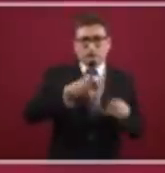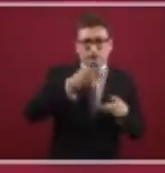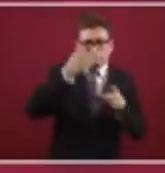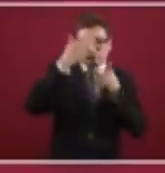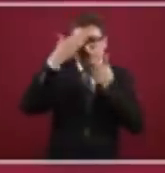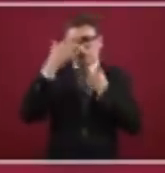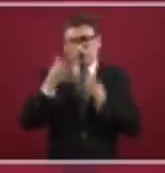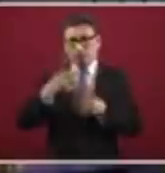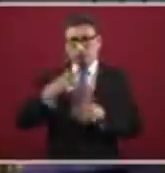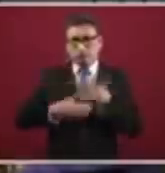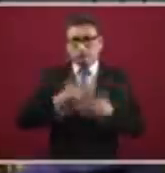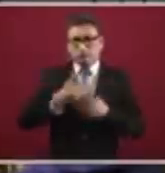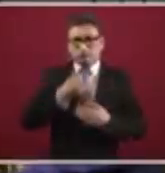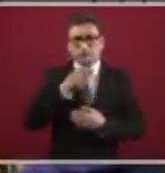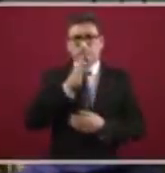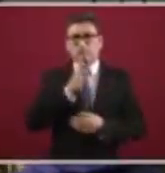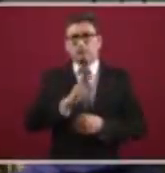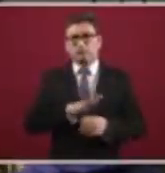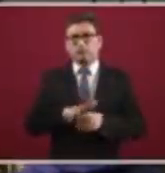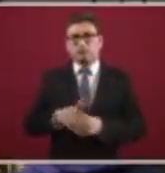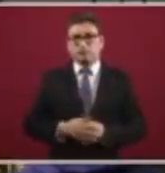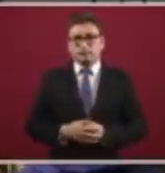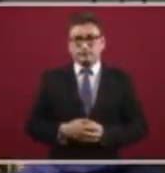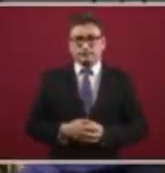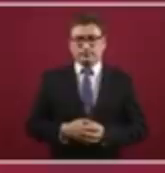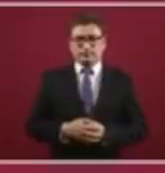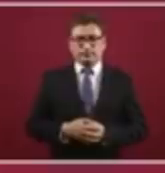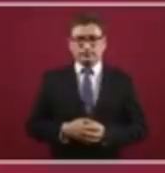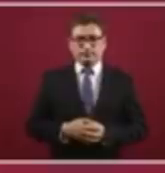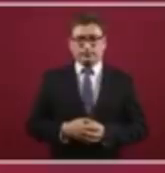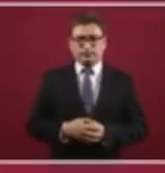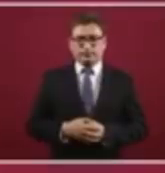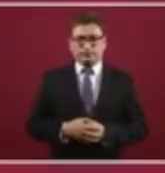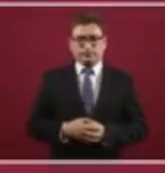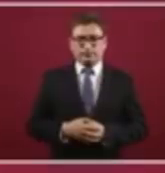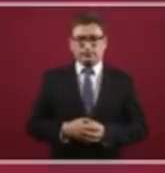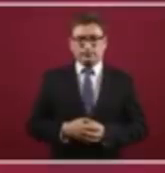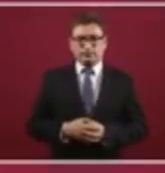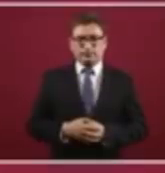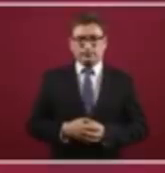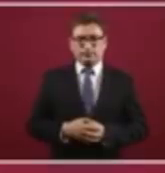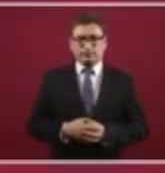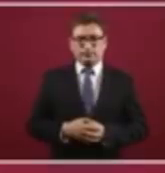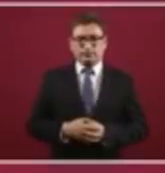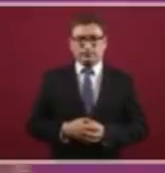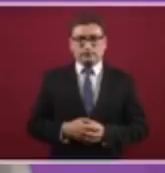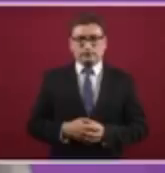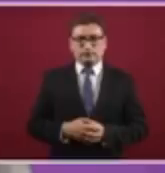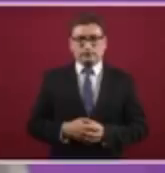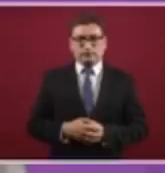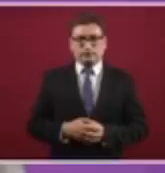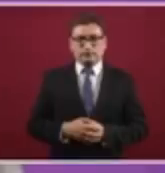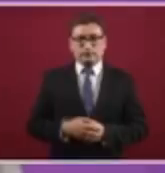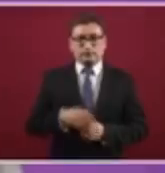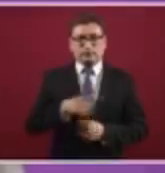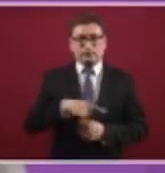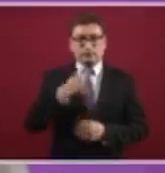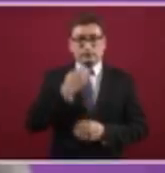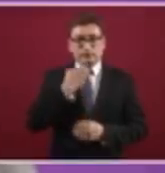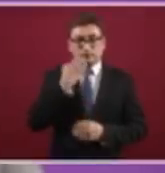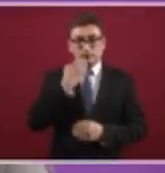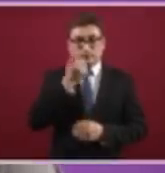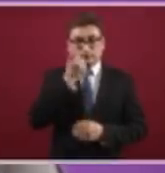conclusiones para dar una de ellas es que en ningún momento hubo contacto por parte de ningún estudiante